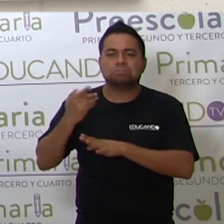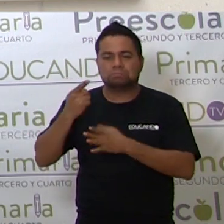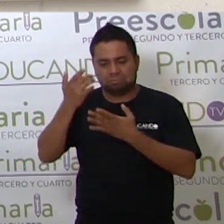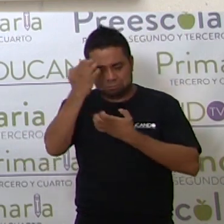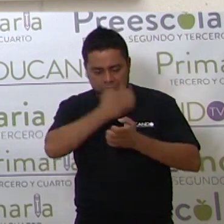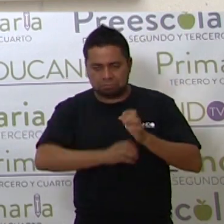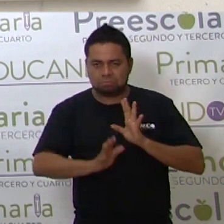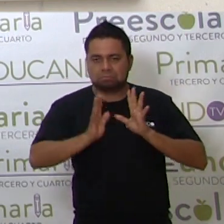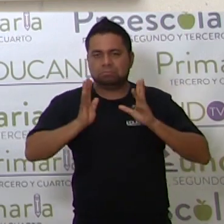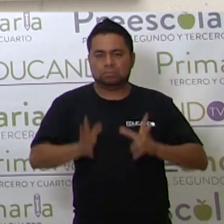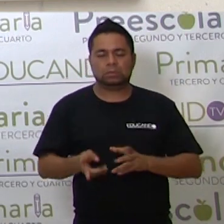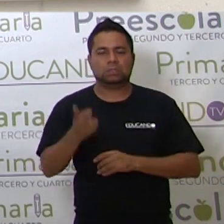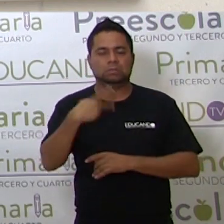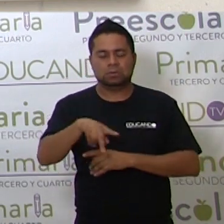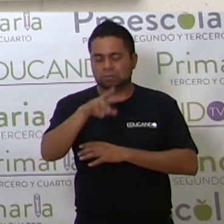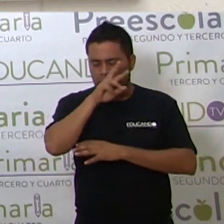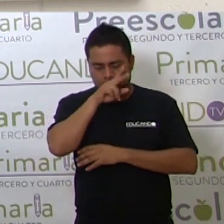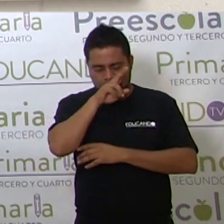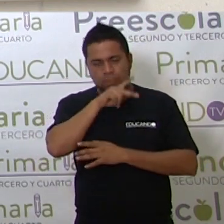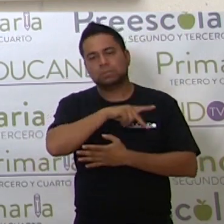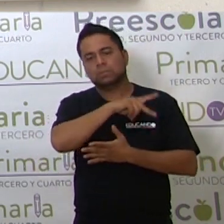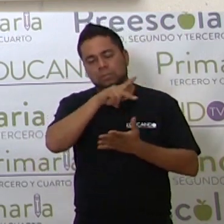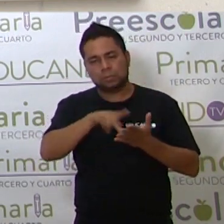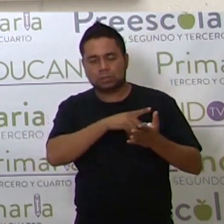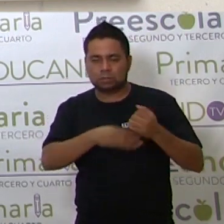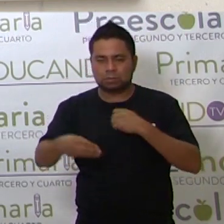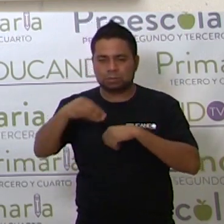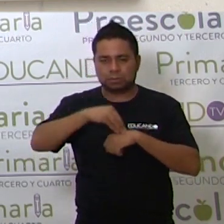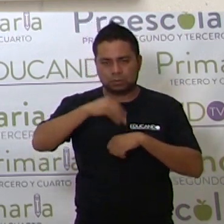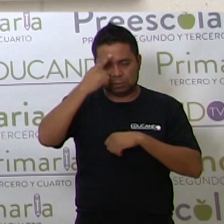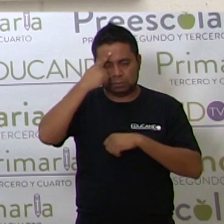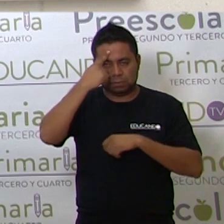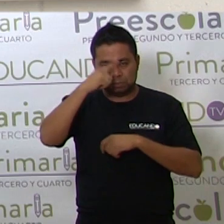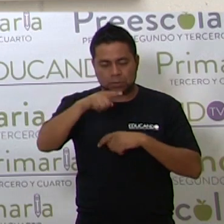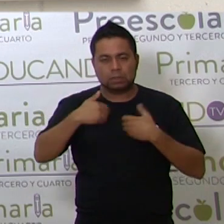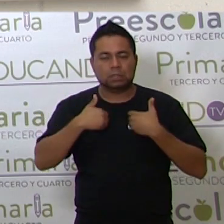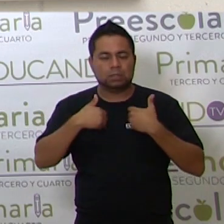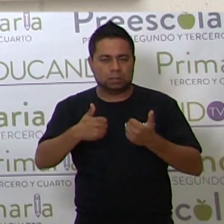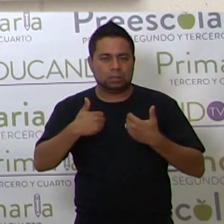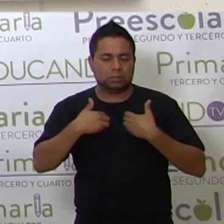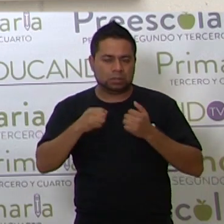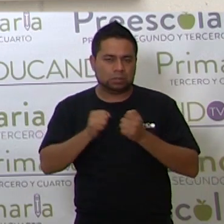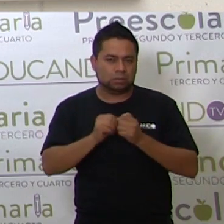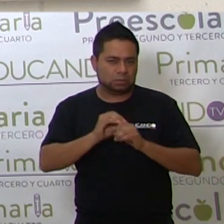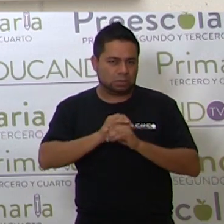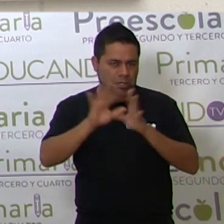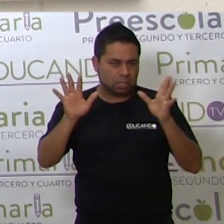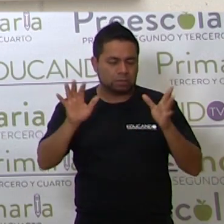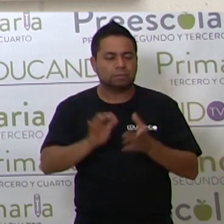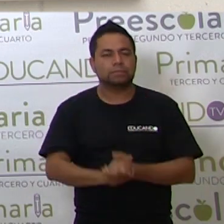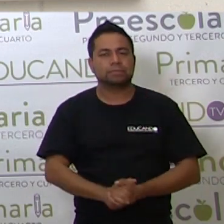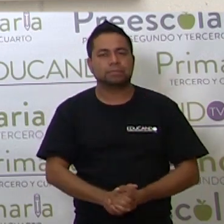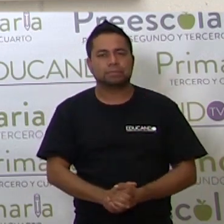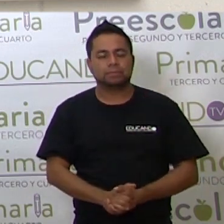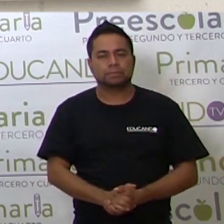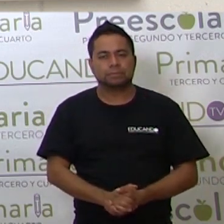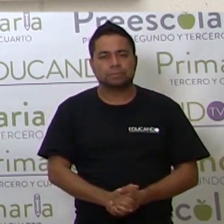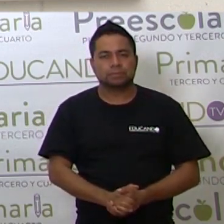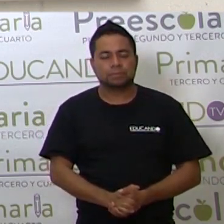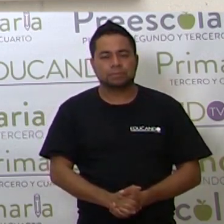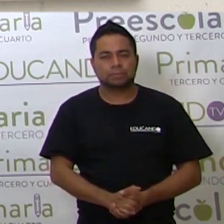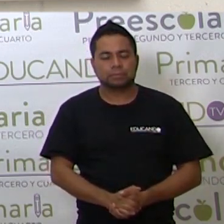pero de todas formas lo vamos a volver a recalcar para que vayamos tomando como saberes previos de acuerdo web